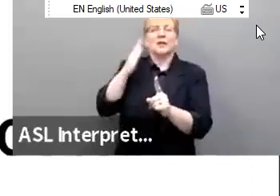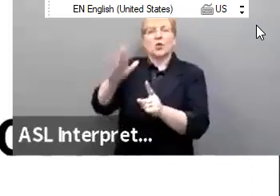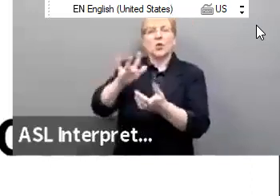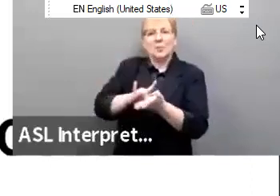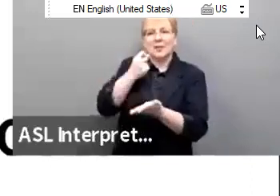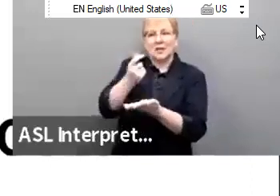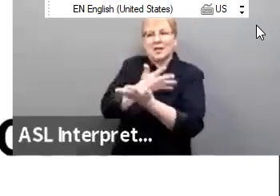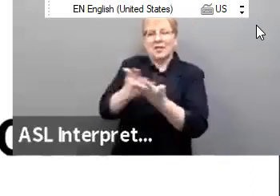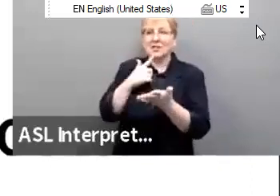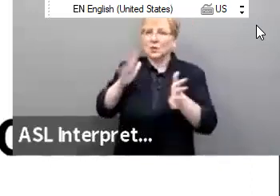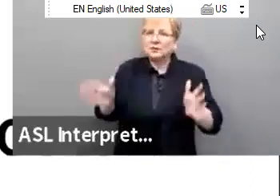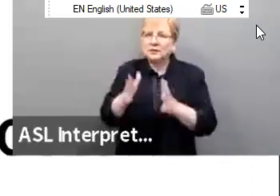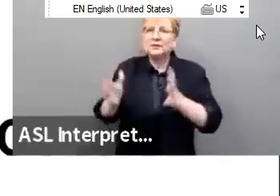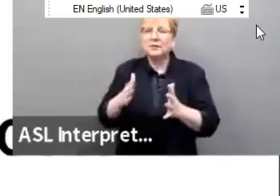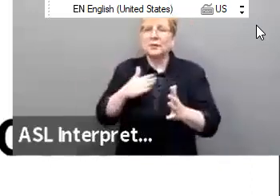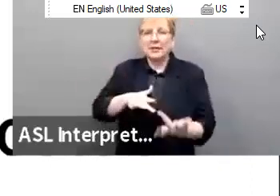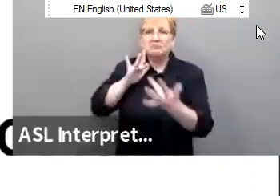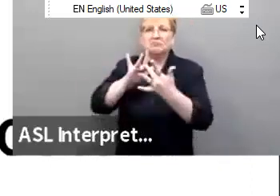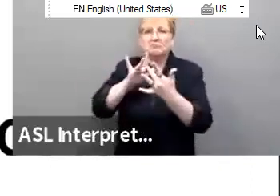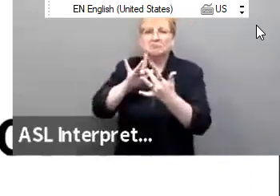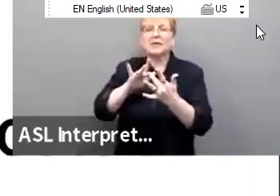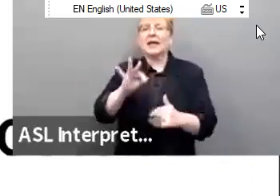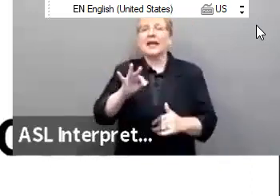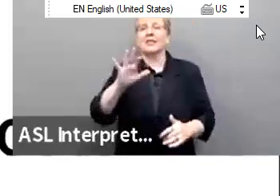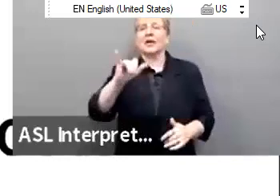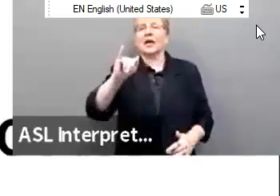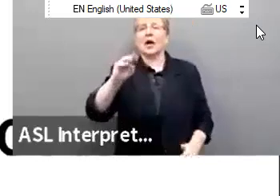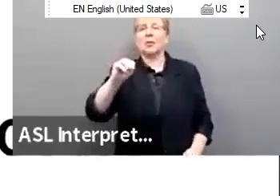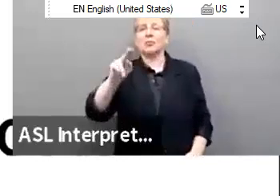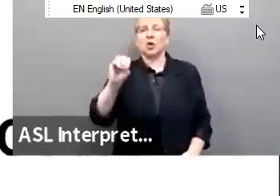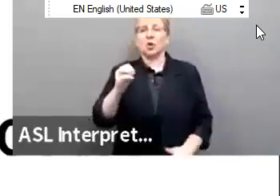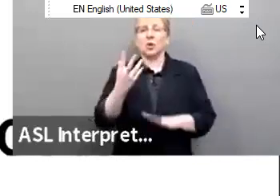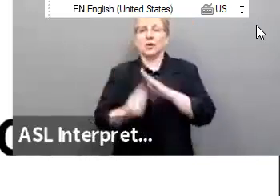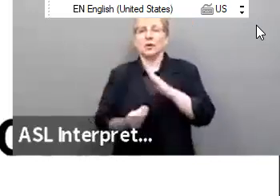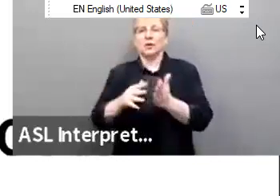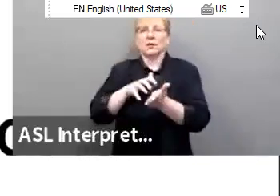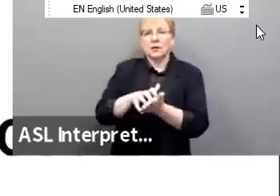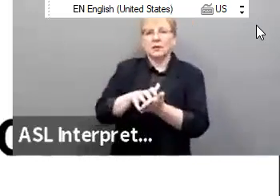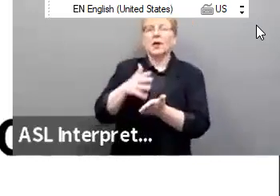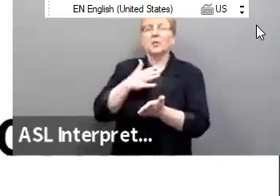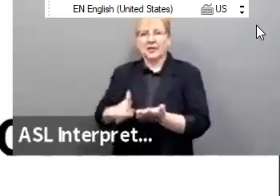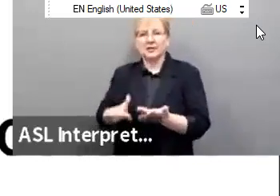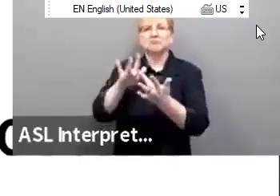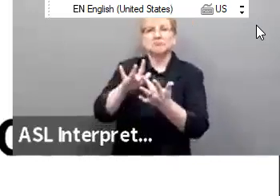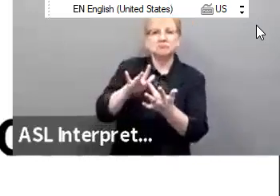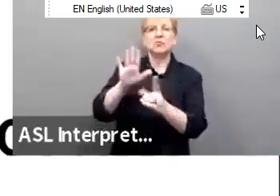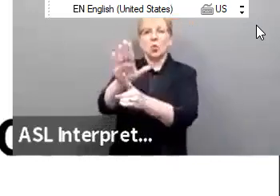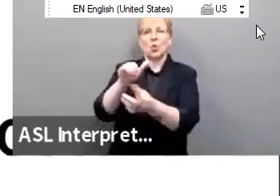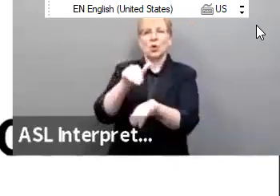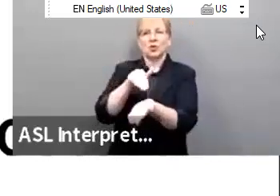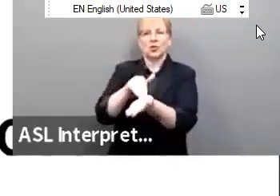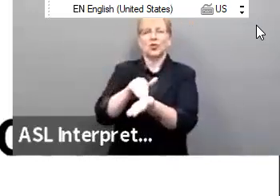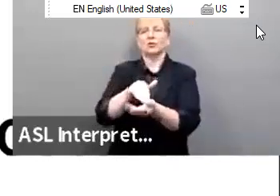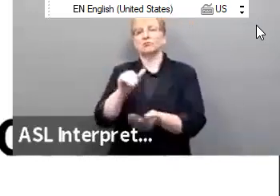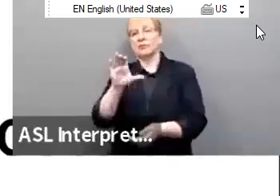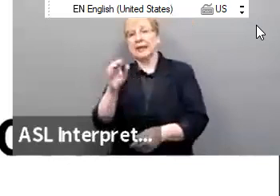condición. De hecho, les dije que vi a 3 pacientes ayer y creo que su doctor de cabecera va a tener sus expedientes médicos, le